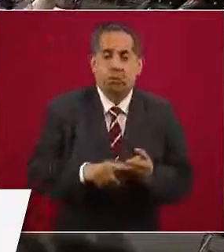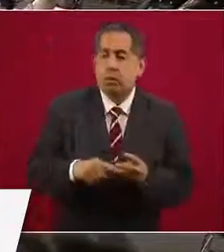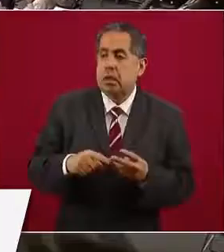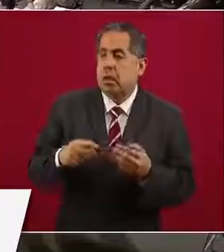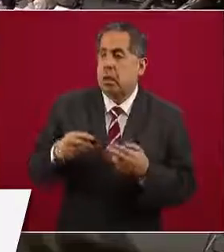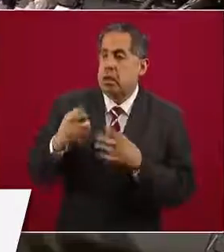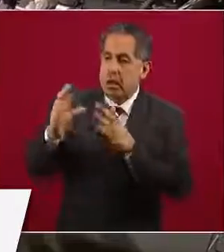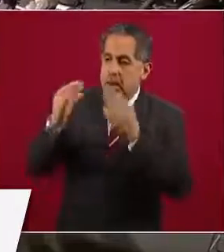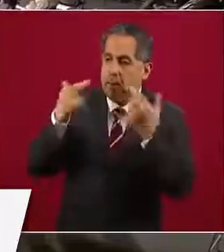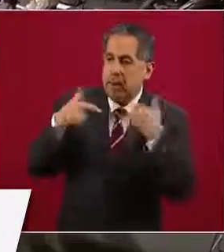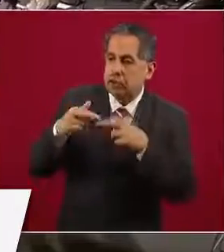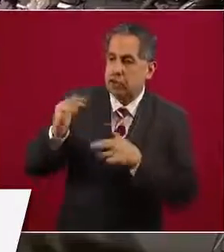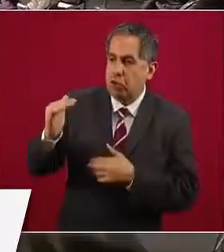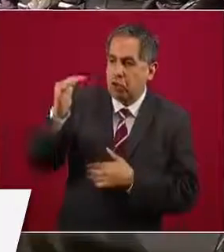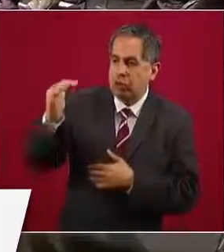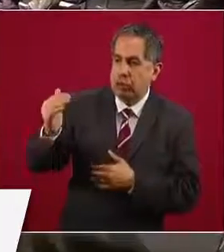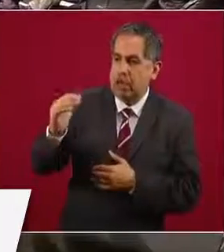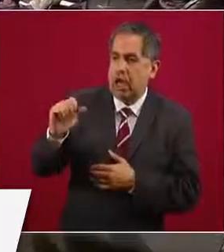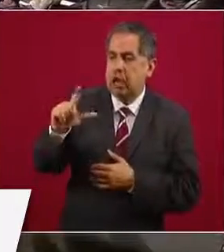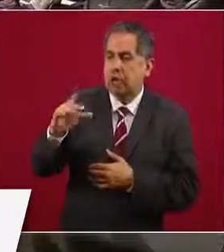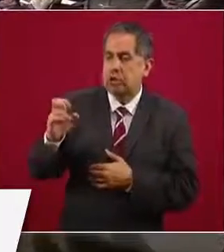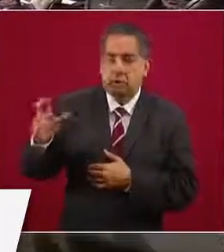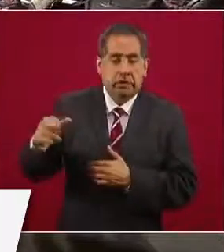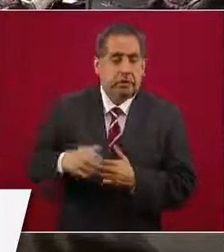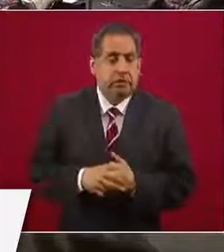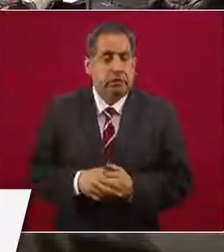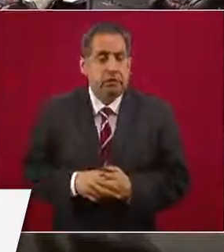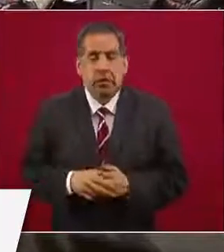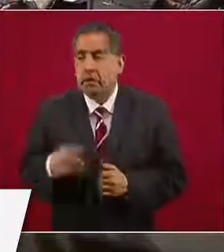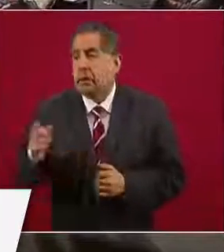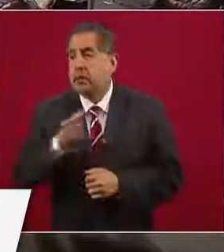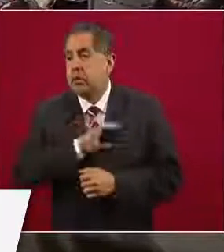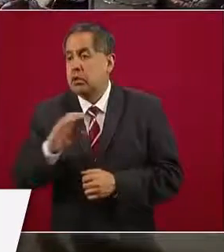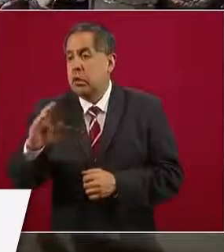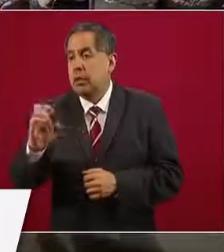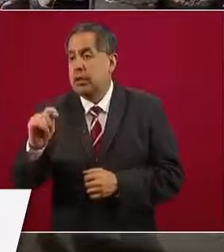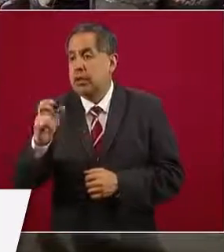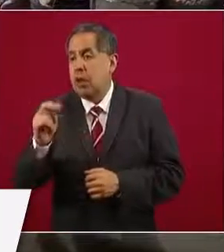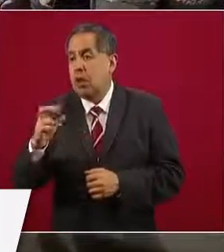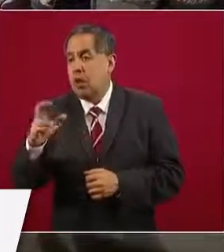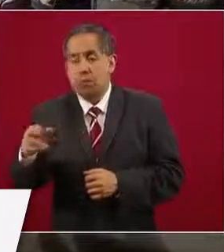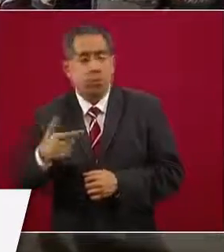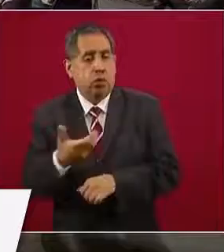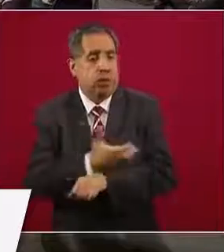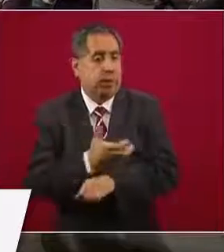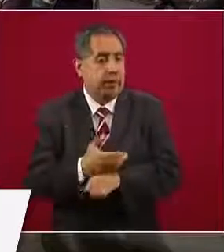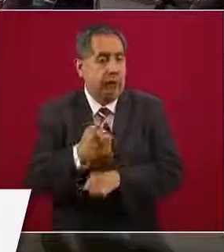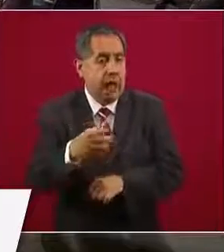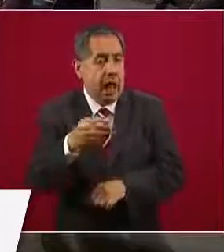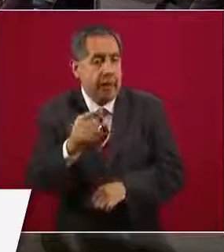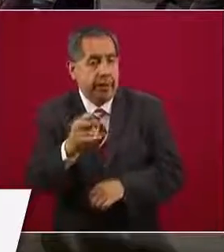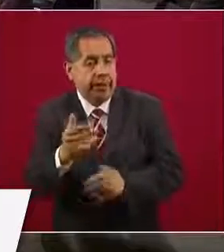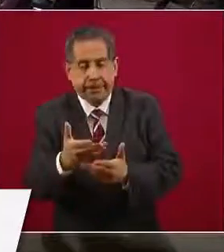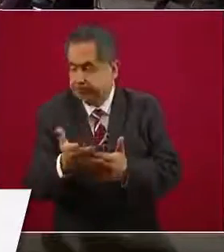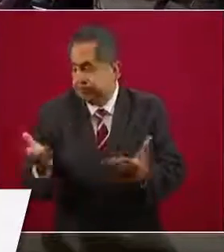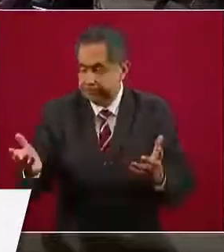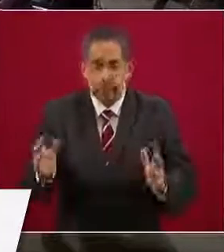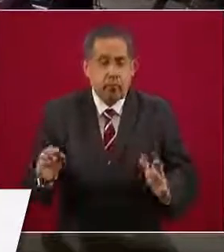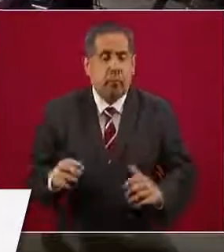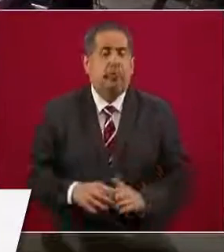maestro santos estimado miguel betancourt y querida compañera marta delgado